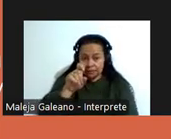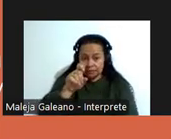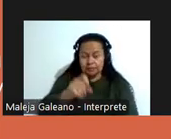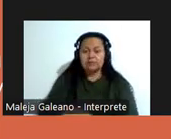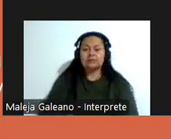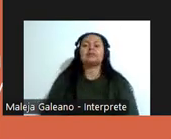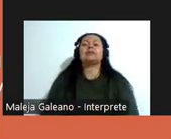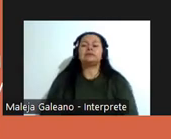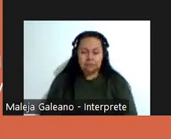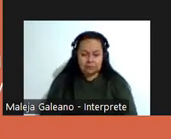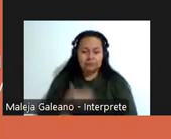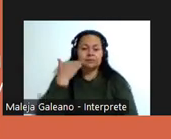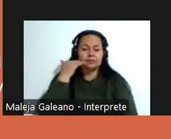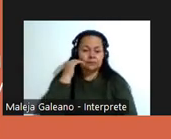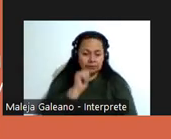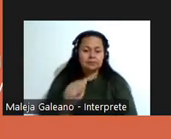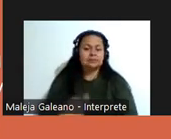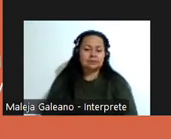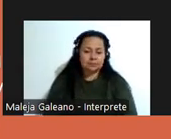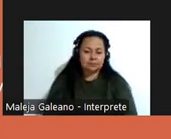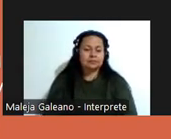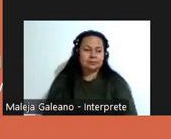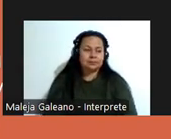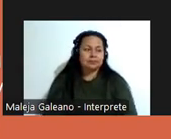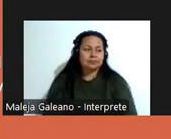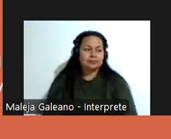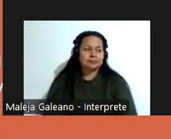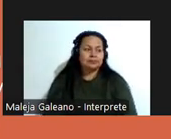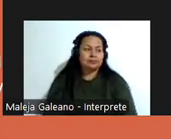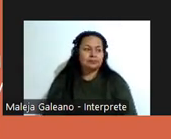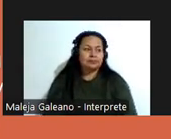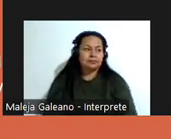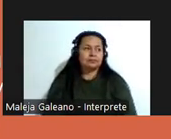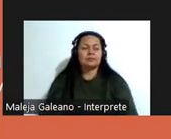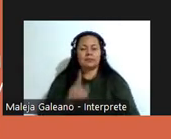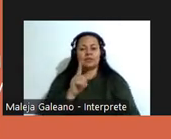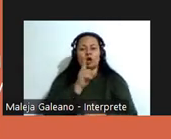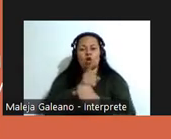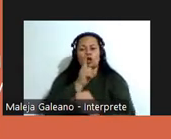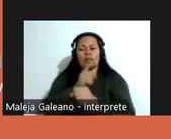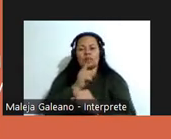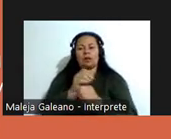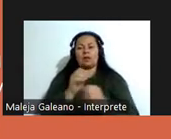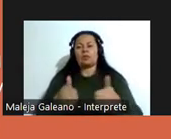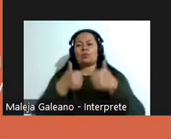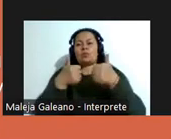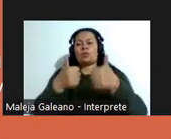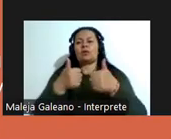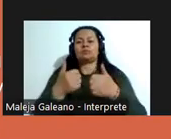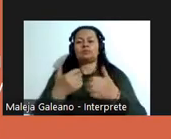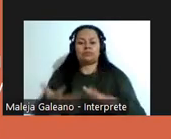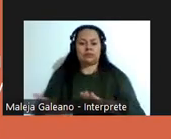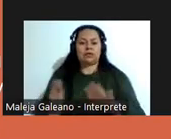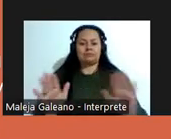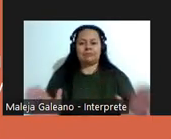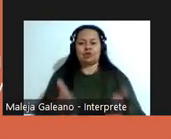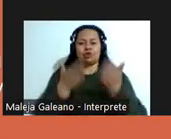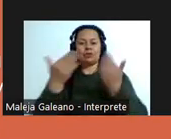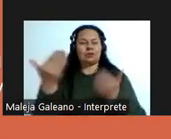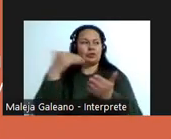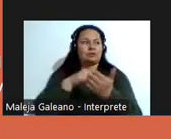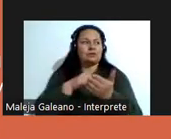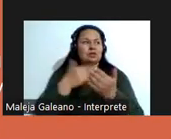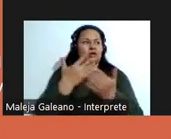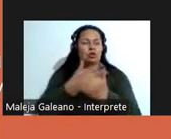Sí, señorita. Listo. Bien. Ay, qué bueno. Sí, ya lo ve también. Listo. Entonces,